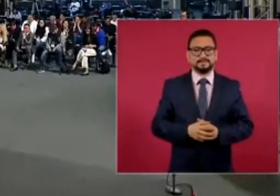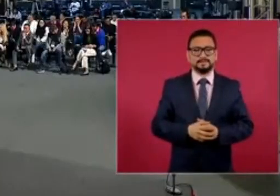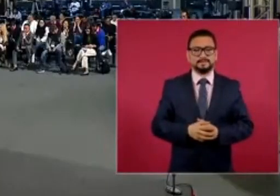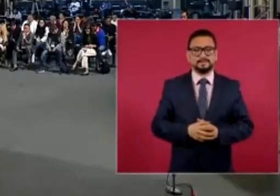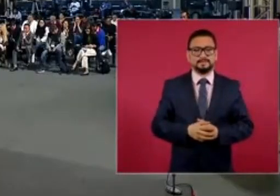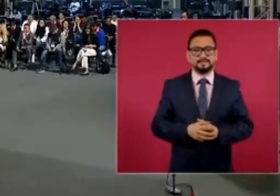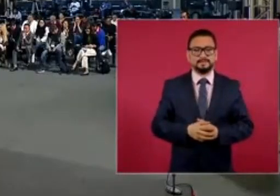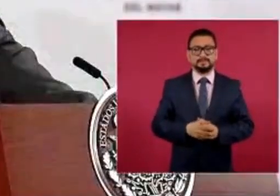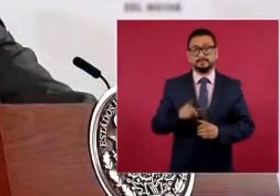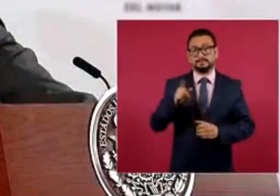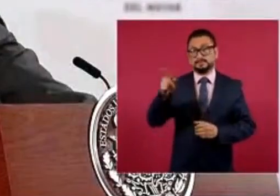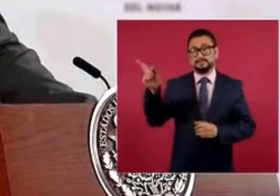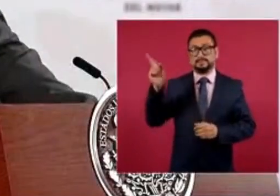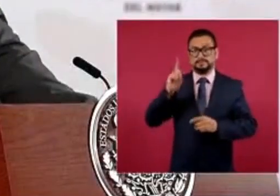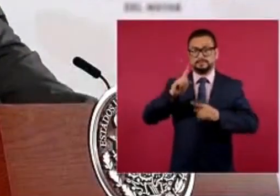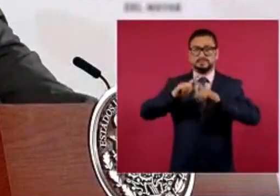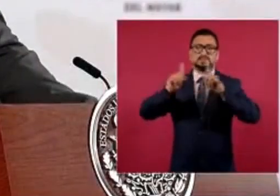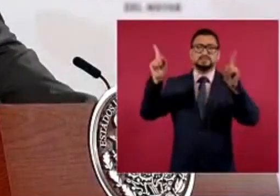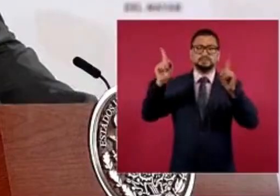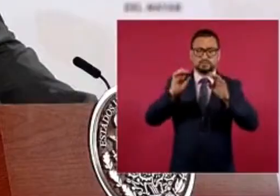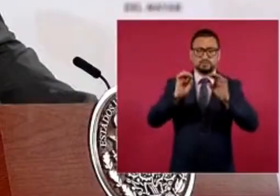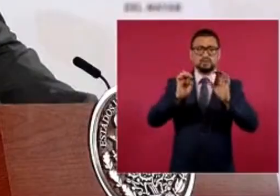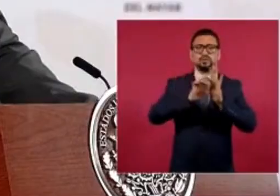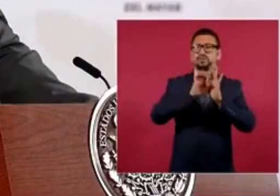o los de la sociedad civil,